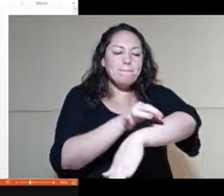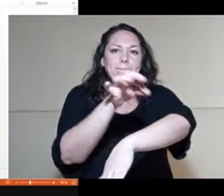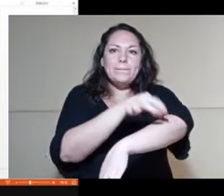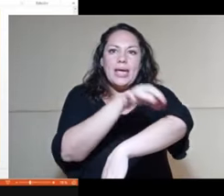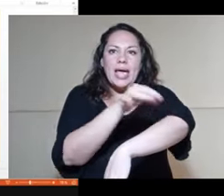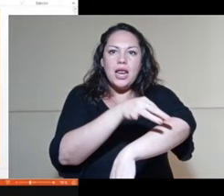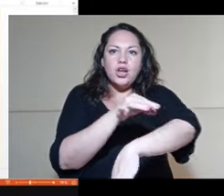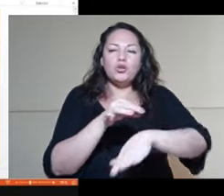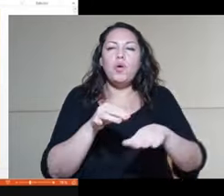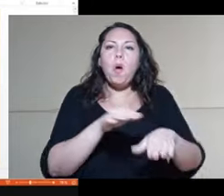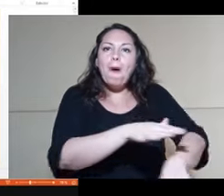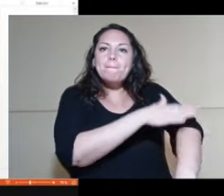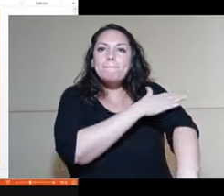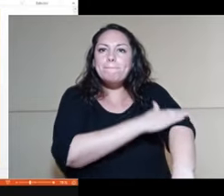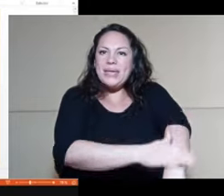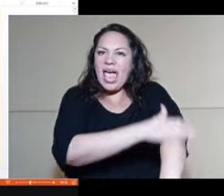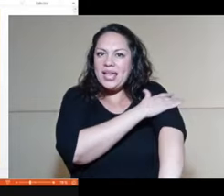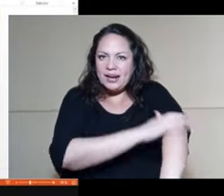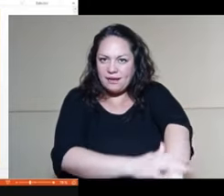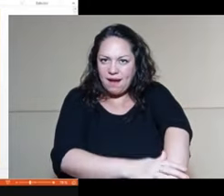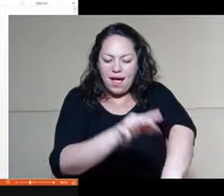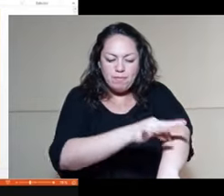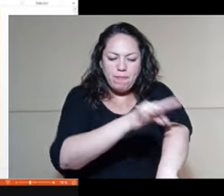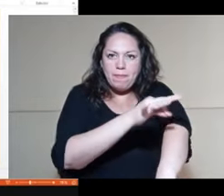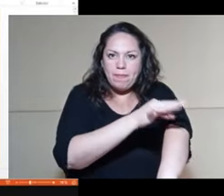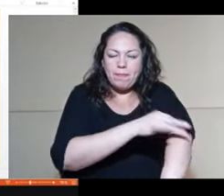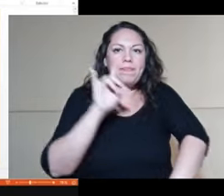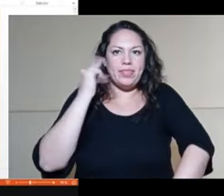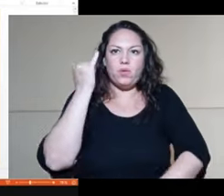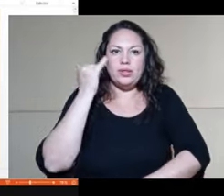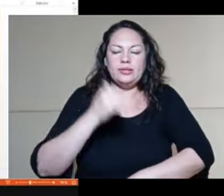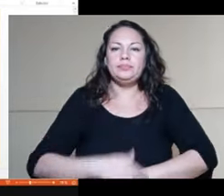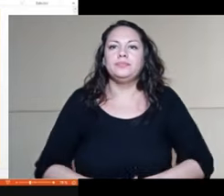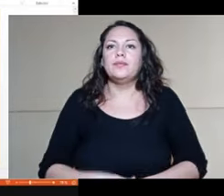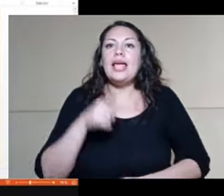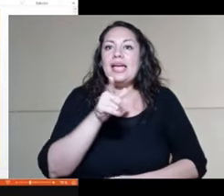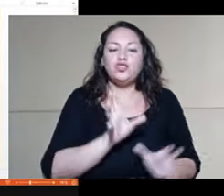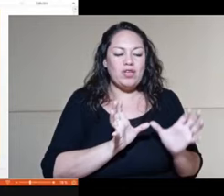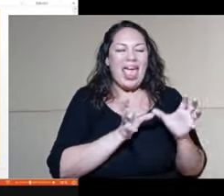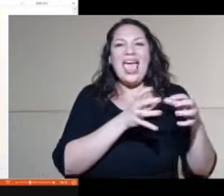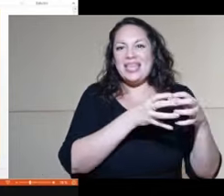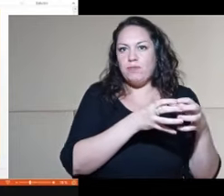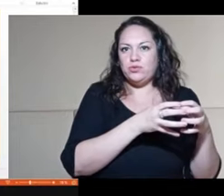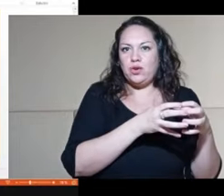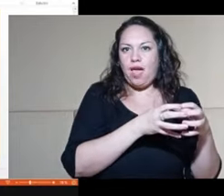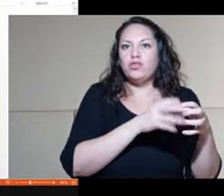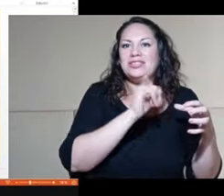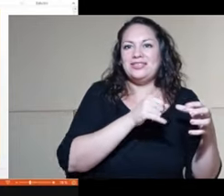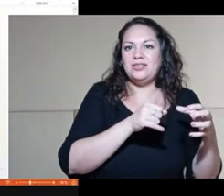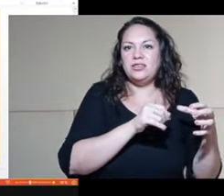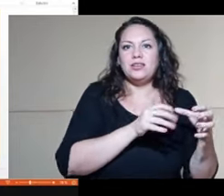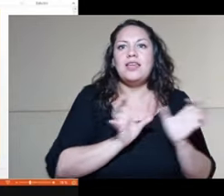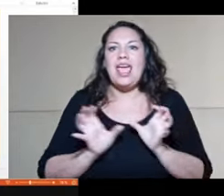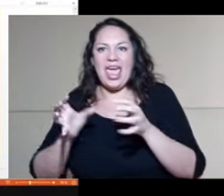¿ah? La piel que tiene mayor cantidad de vello. ¿Ah? Ahí tenemos los Ruffini. Esos son los encapsulados,